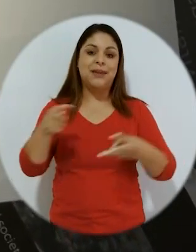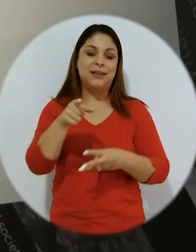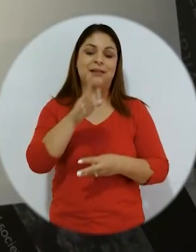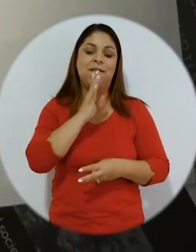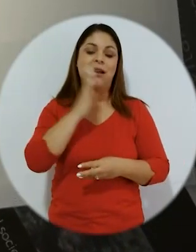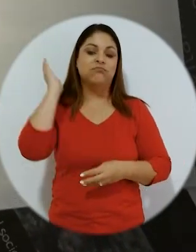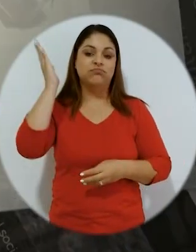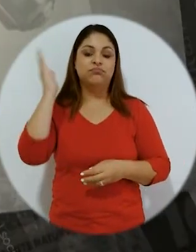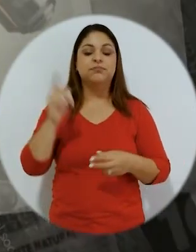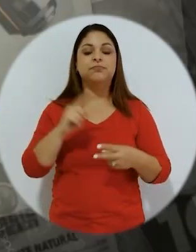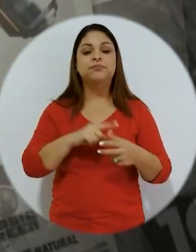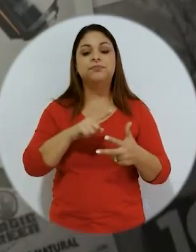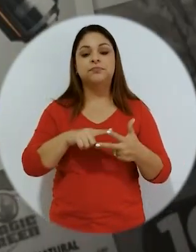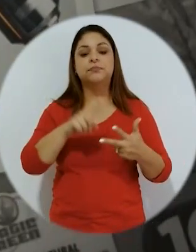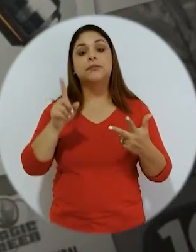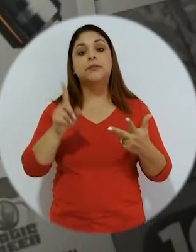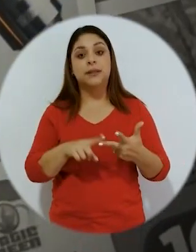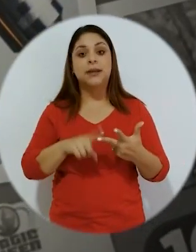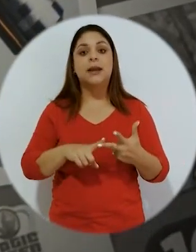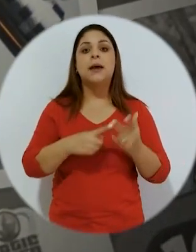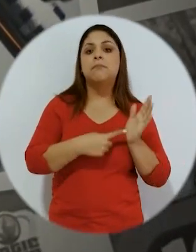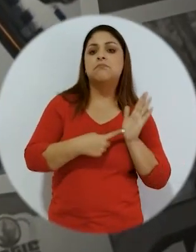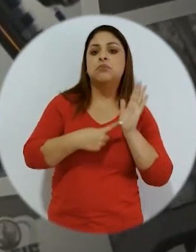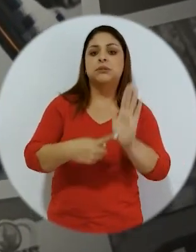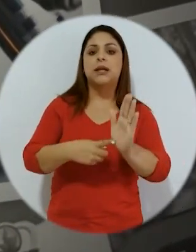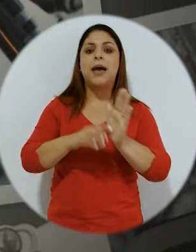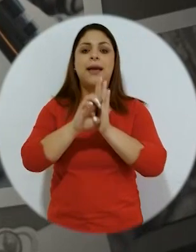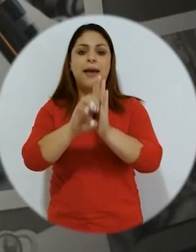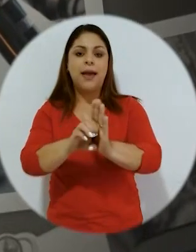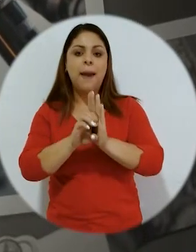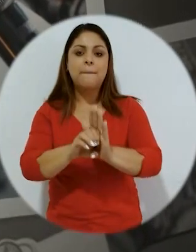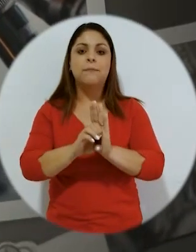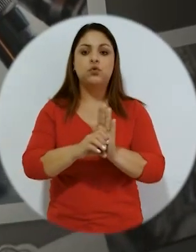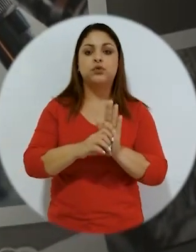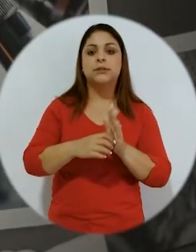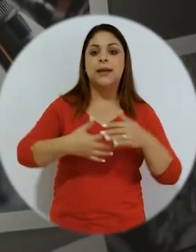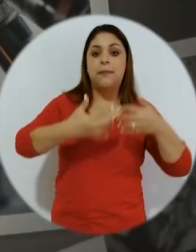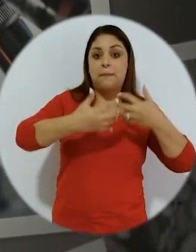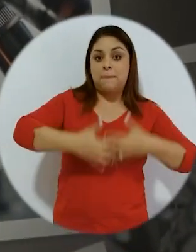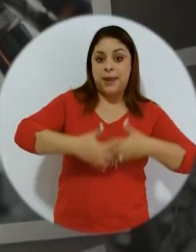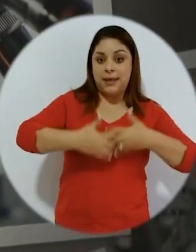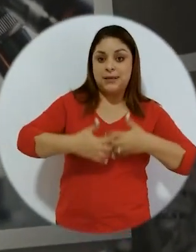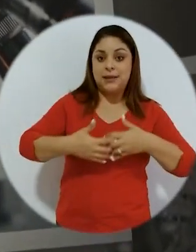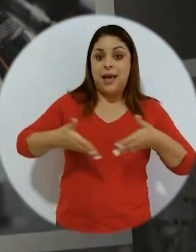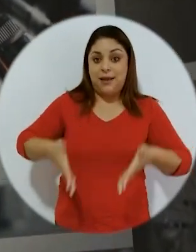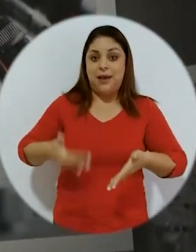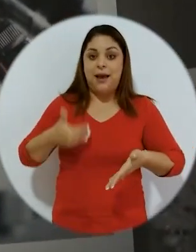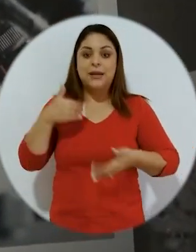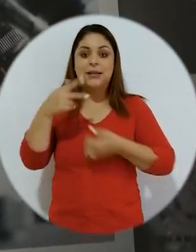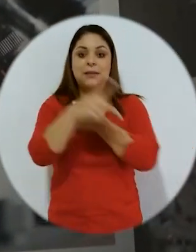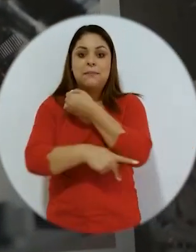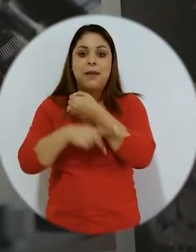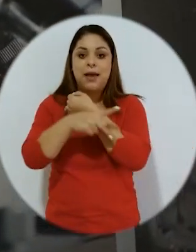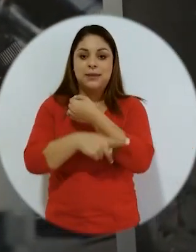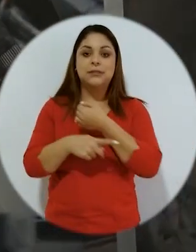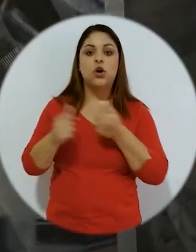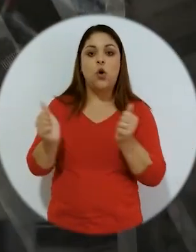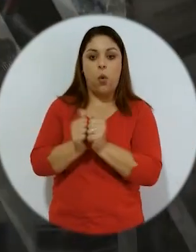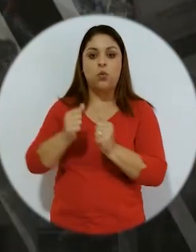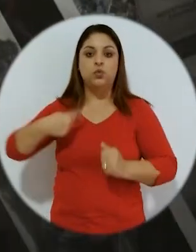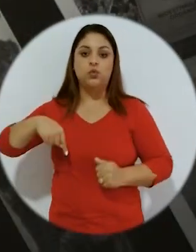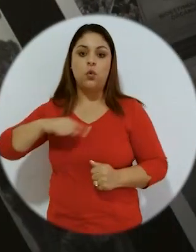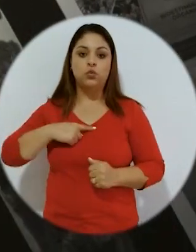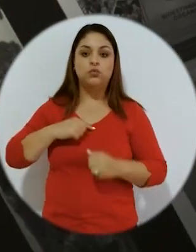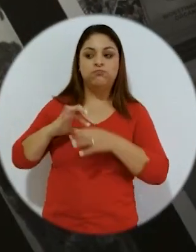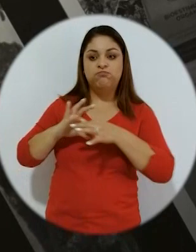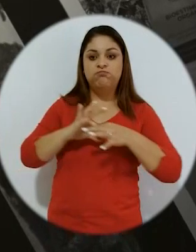del desarrollo de esas tecnologías, vamos a mostrar algunos ejemplos de bioemprendimientos que se están desarrollando en el país en esa